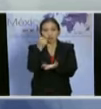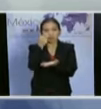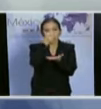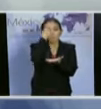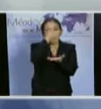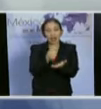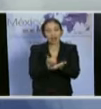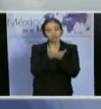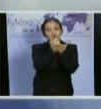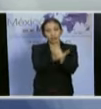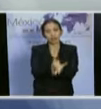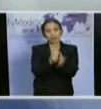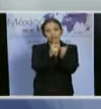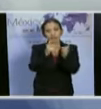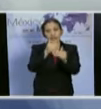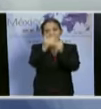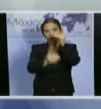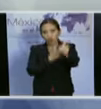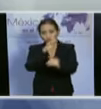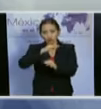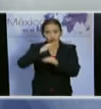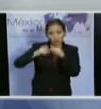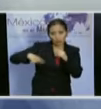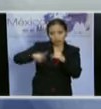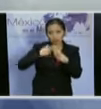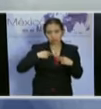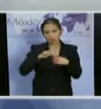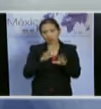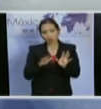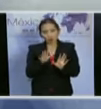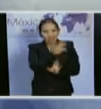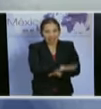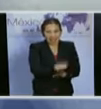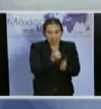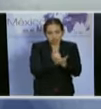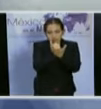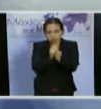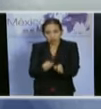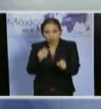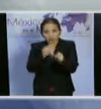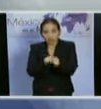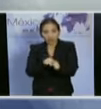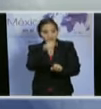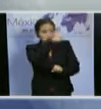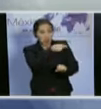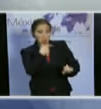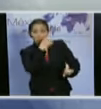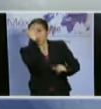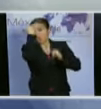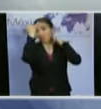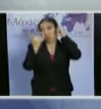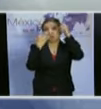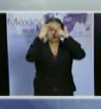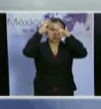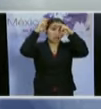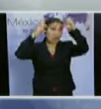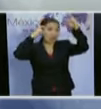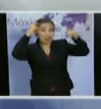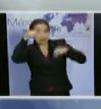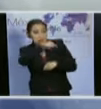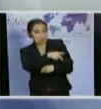el desarrollo. Es muy normal que a todas las personas que trabajamos en el sector social se nos acuse de ser idealistas y de